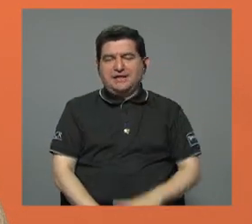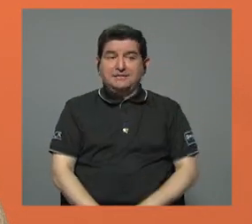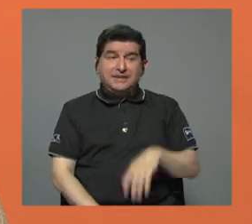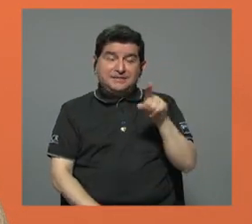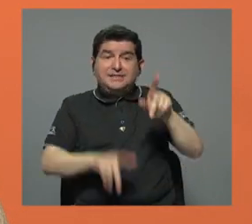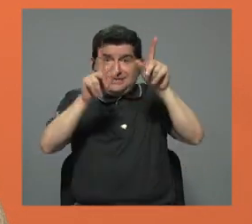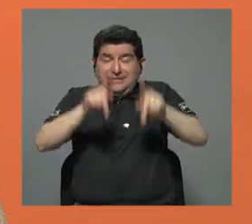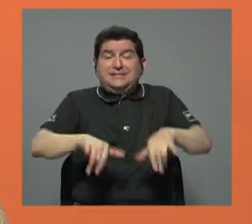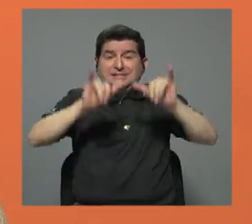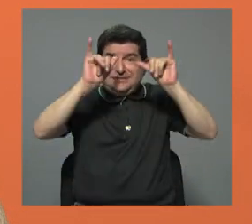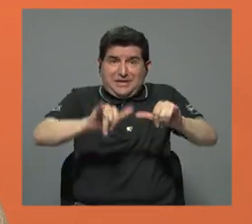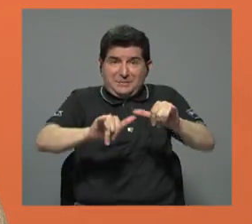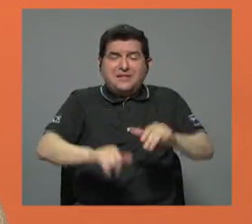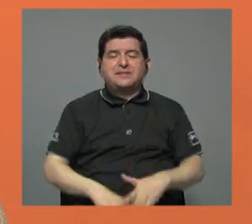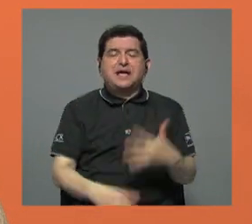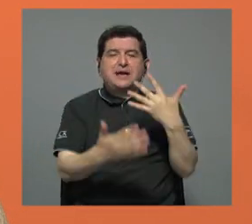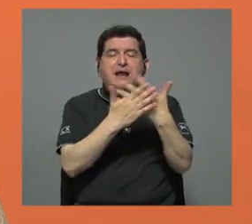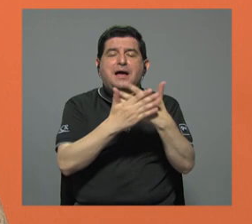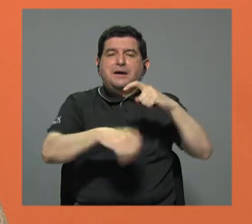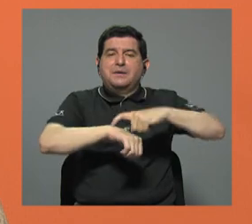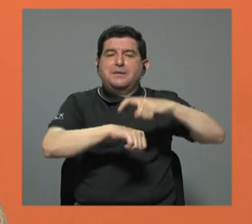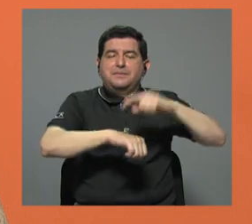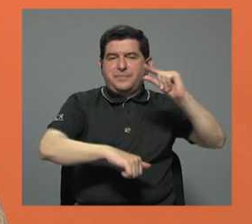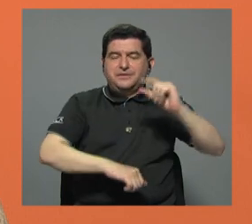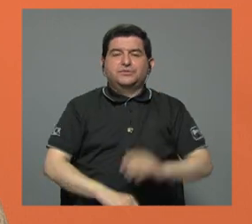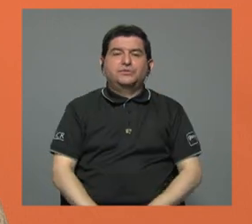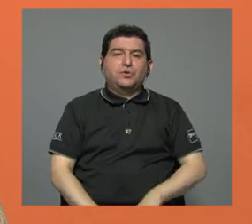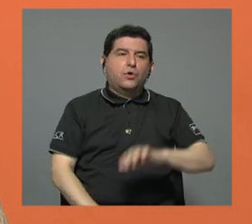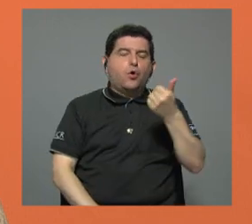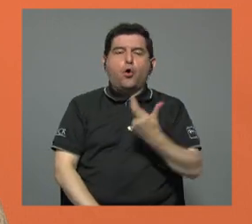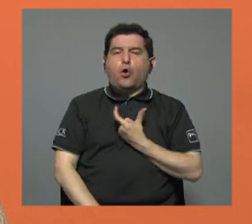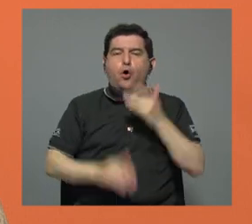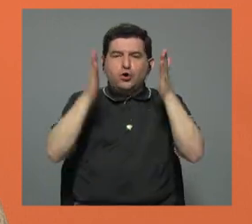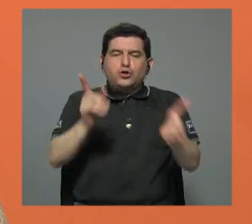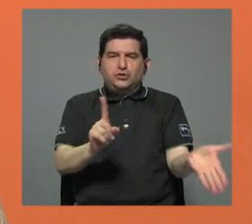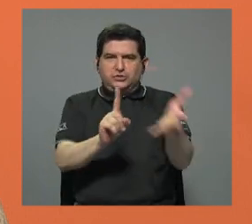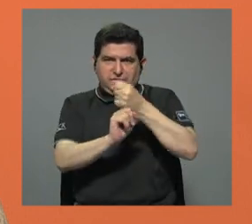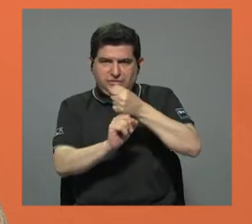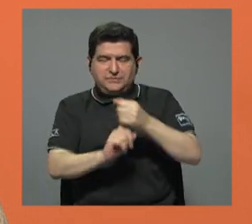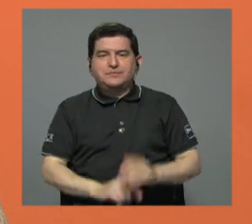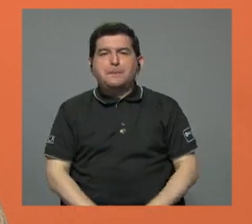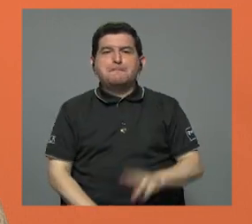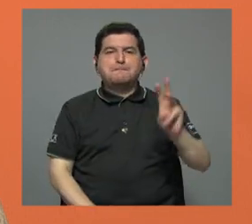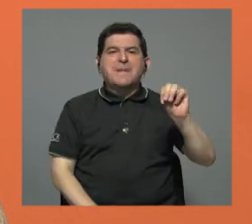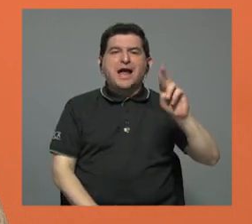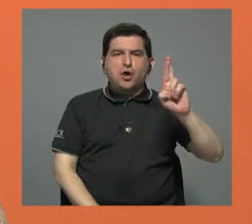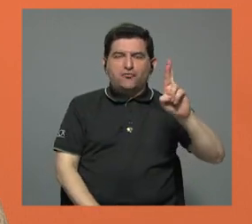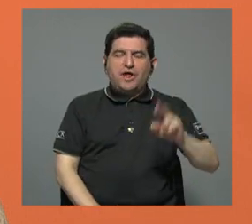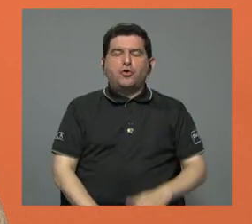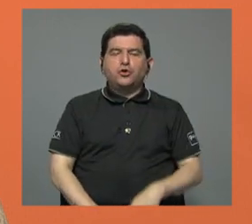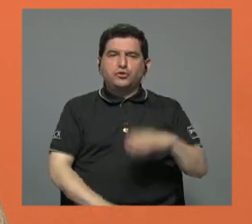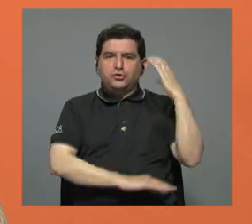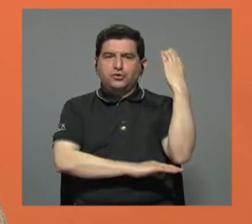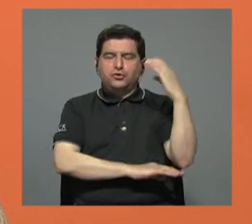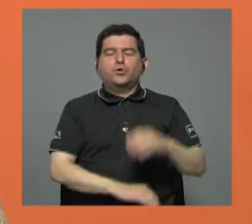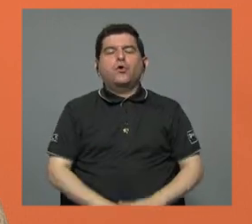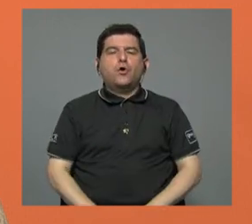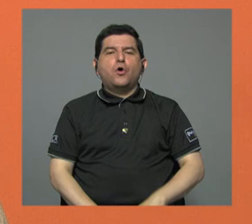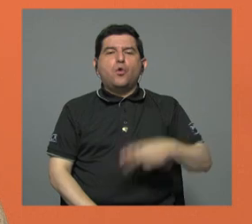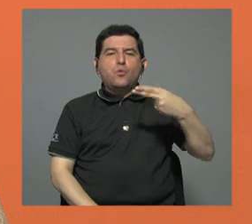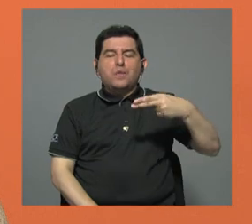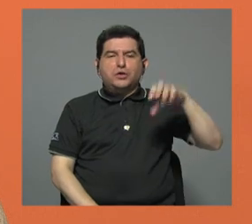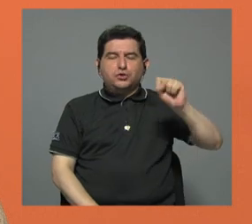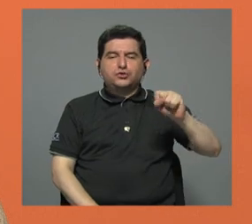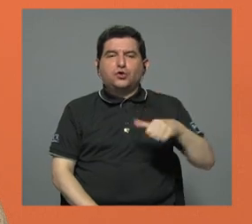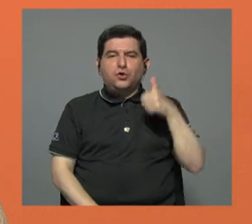todavía cumpliendo prisión preventiva los otros alcaldes que fueron detenidos de un mario redondo de cartago humberto soto de alajuela